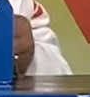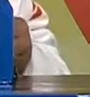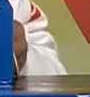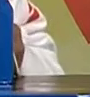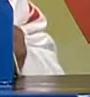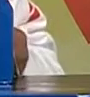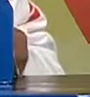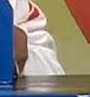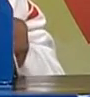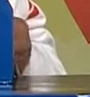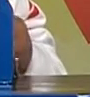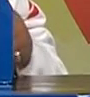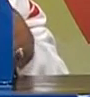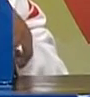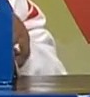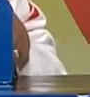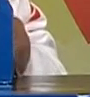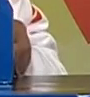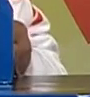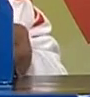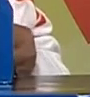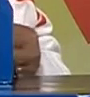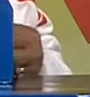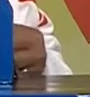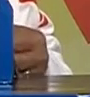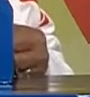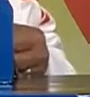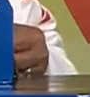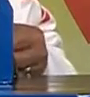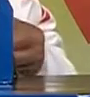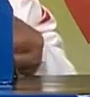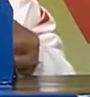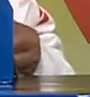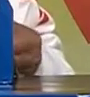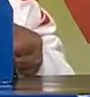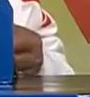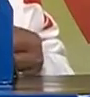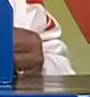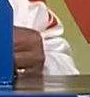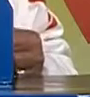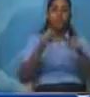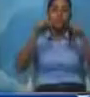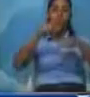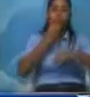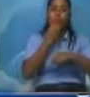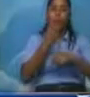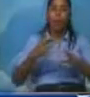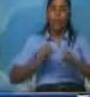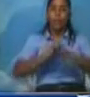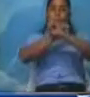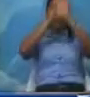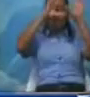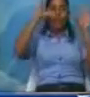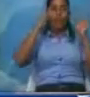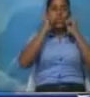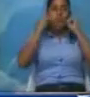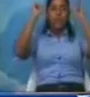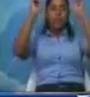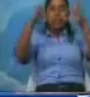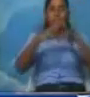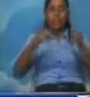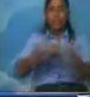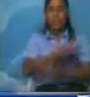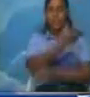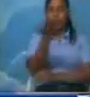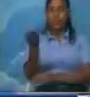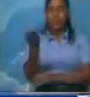Custodio te traigo un bombazo Custodio digan conmigo la cordura del hombre